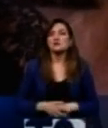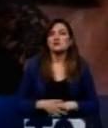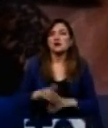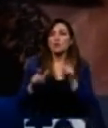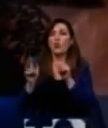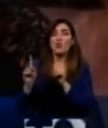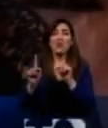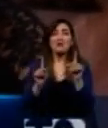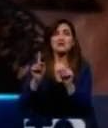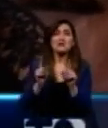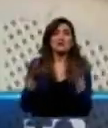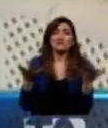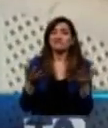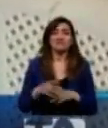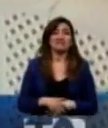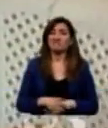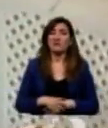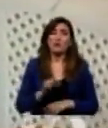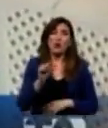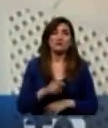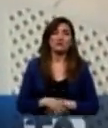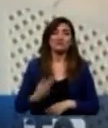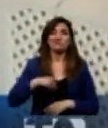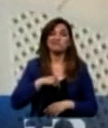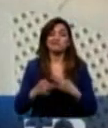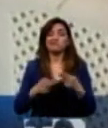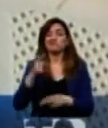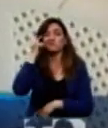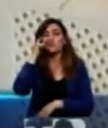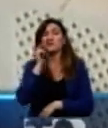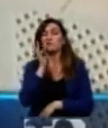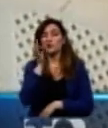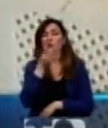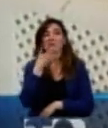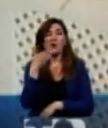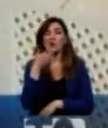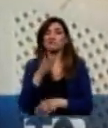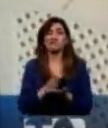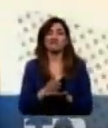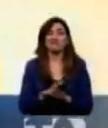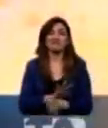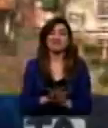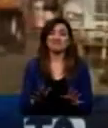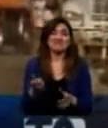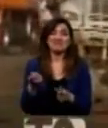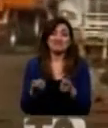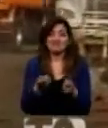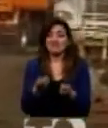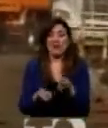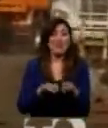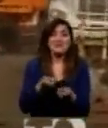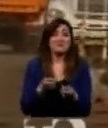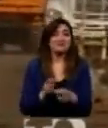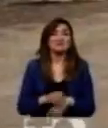por lo que usted está, ve que todo está devastado. Los que tenemos negocio pensamos ya tirar la toalla porque en realidad no hay. Con los recursos